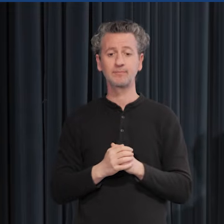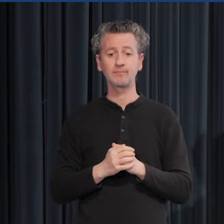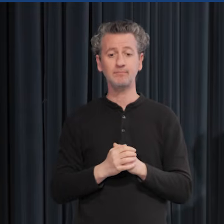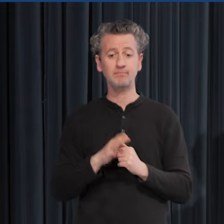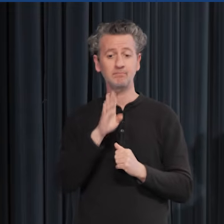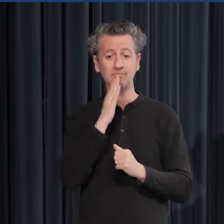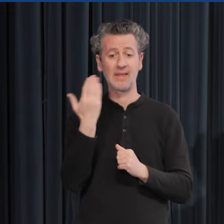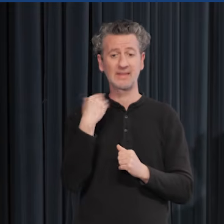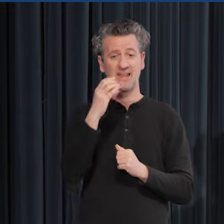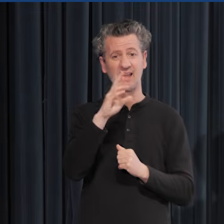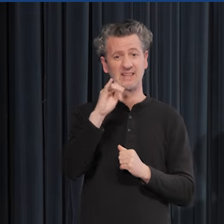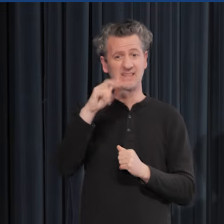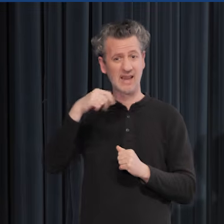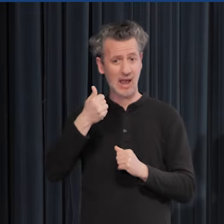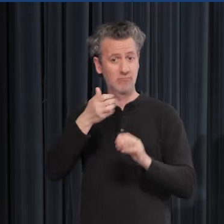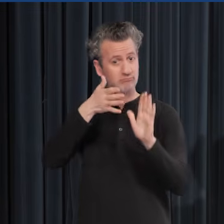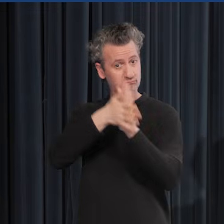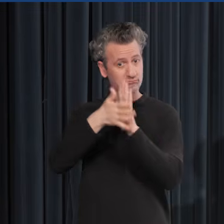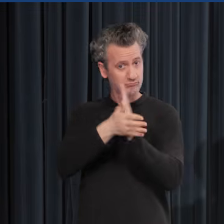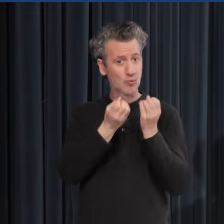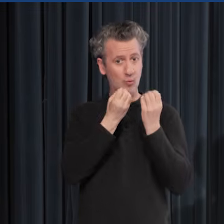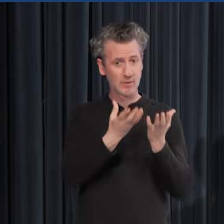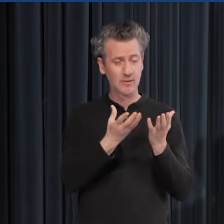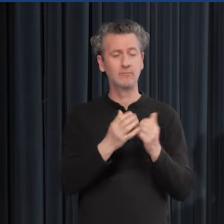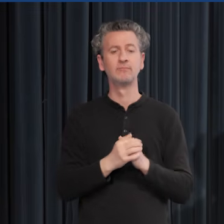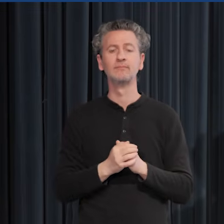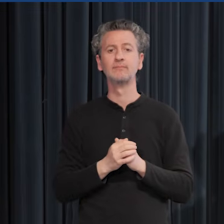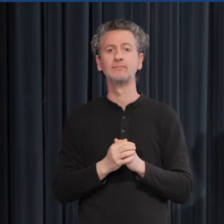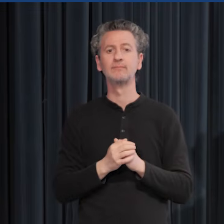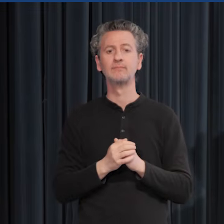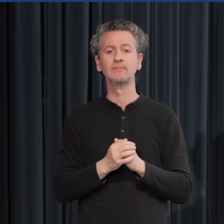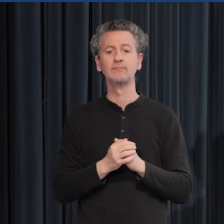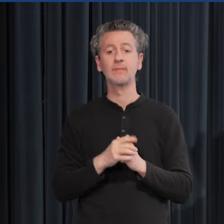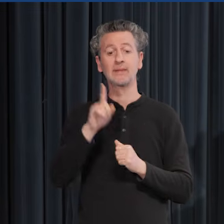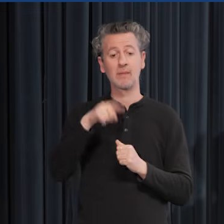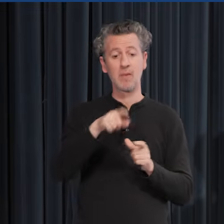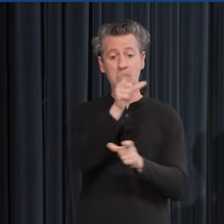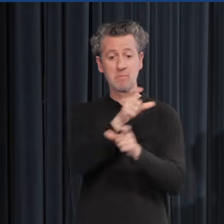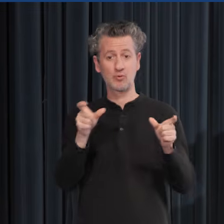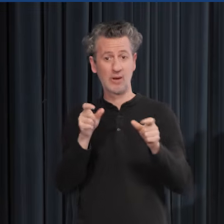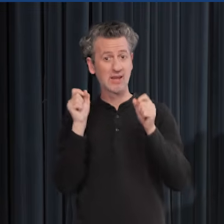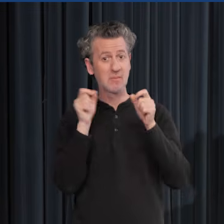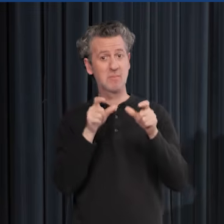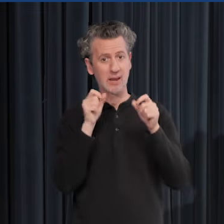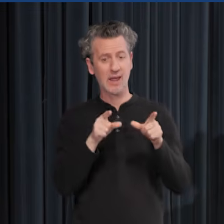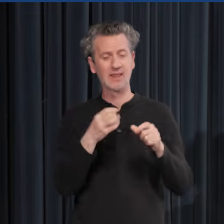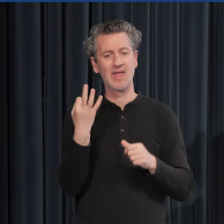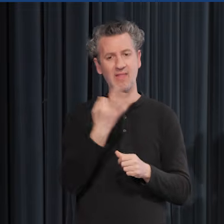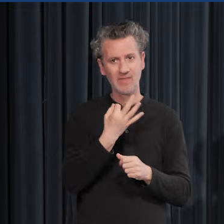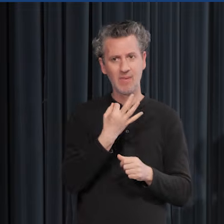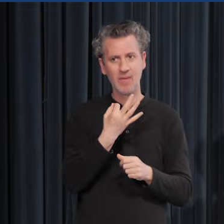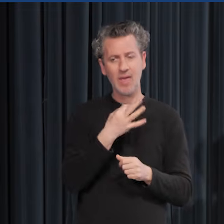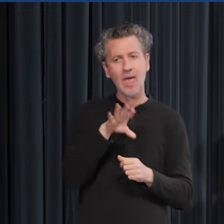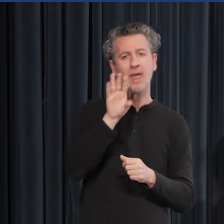comentar Cristina, se hace necesario también que las personas migrantes comprendan y